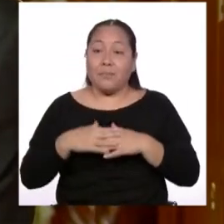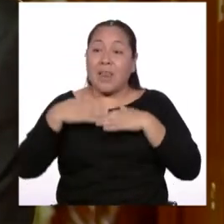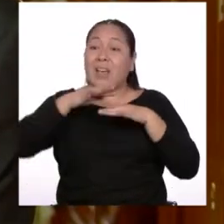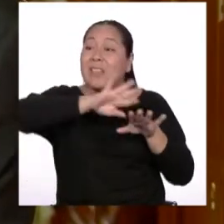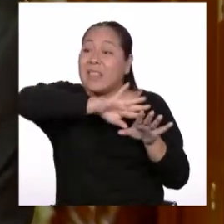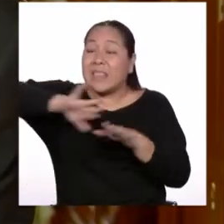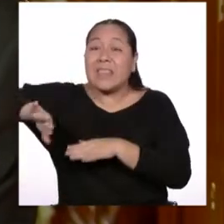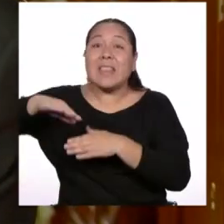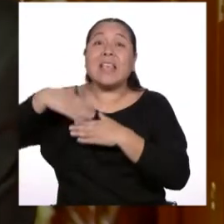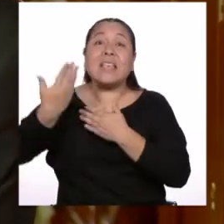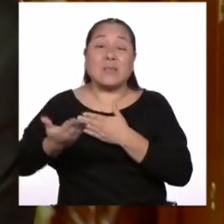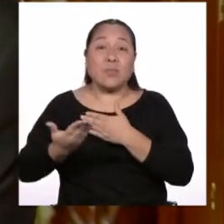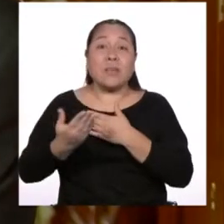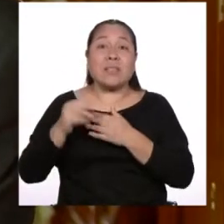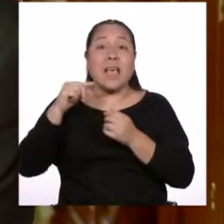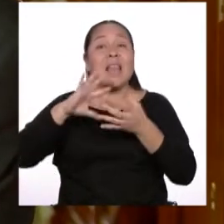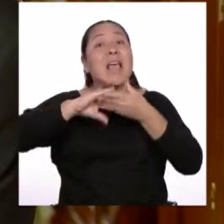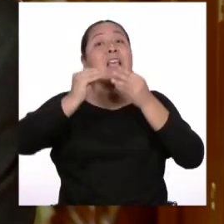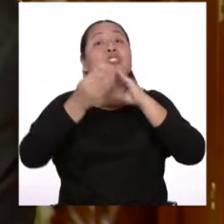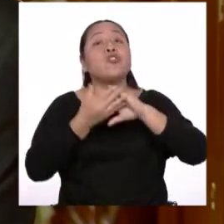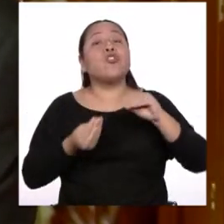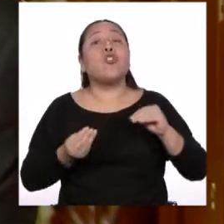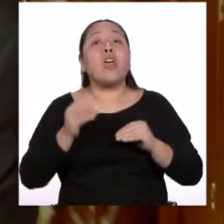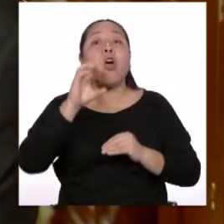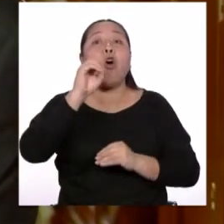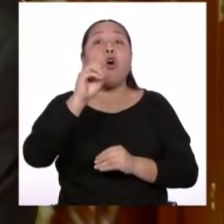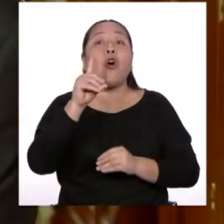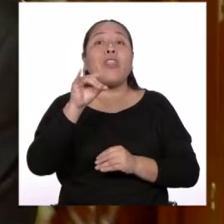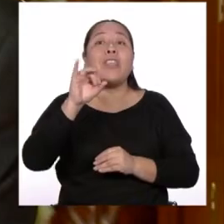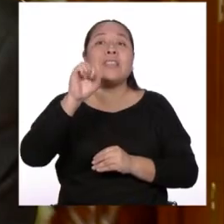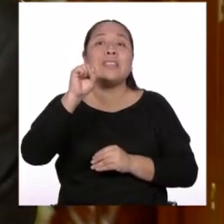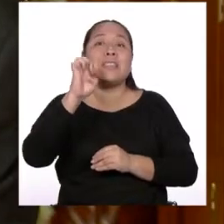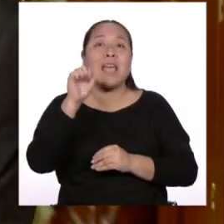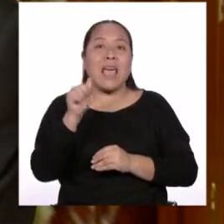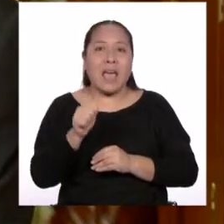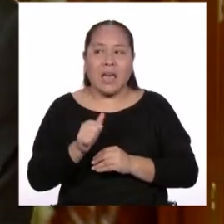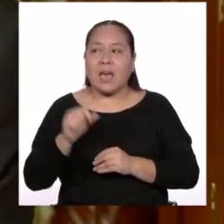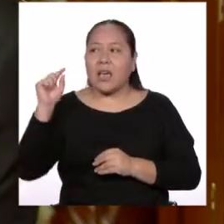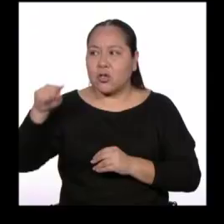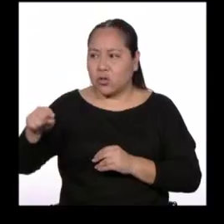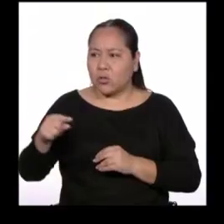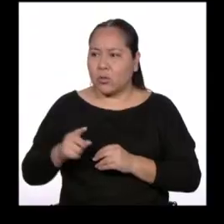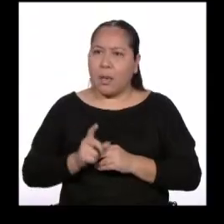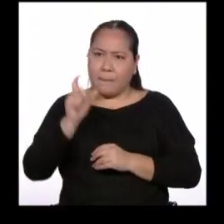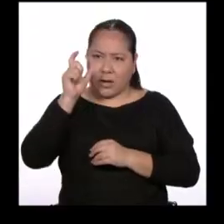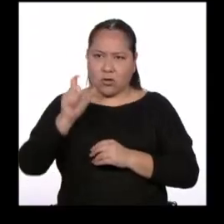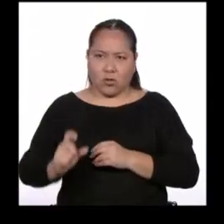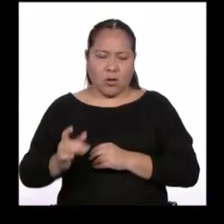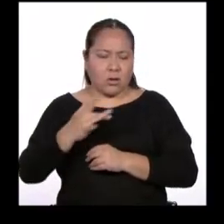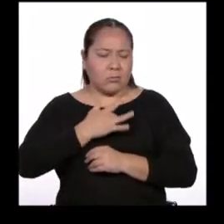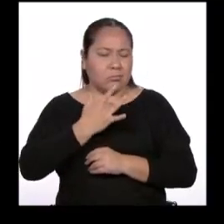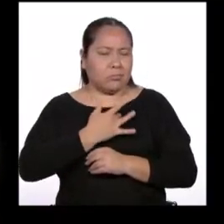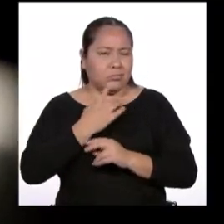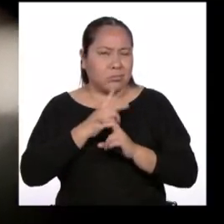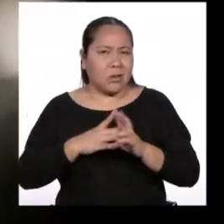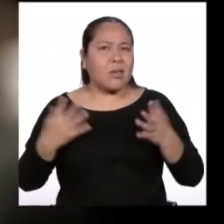la Odisea, ya aparece quizá un Odiseo más humano, un Odiseo mucho más heroico.